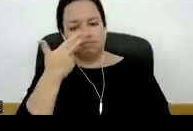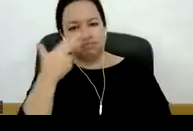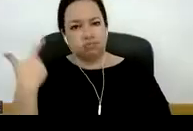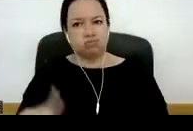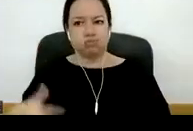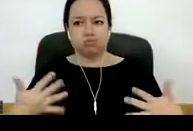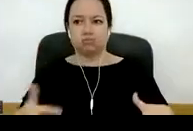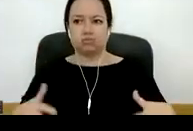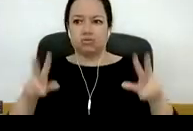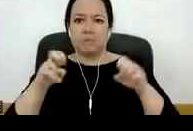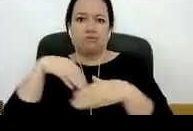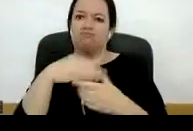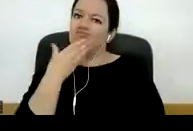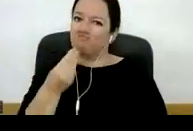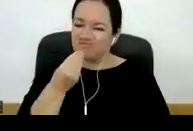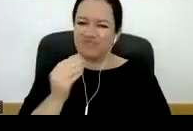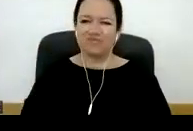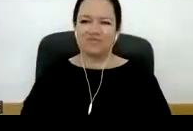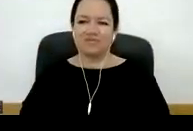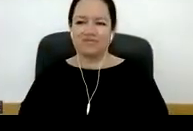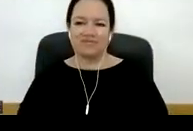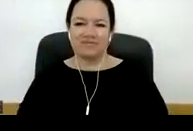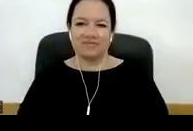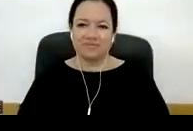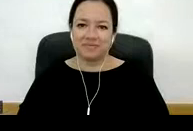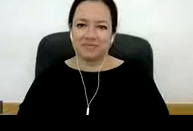experiencia muy bonita. Yo le tengo especial